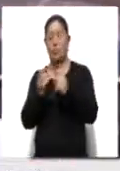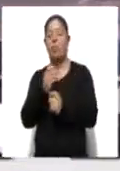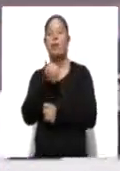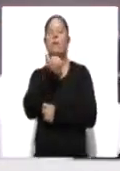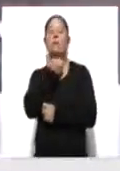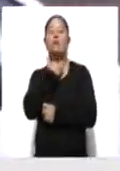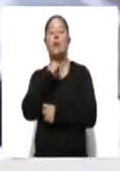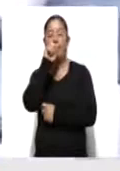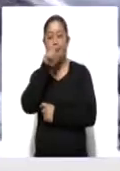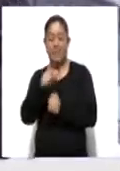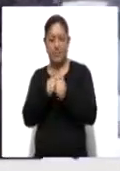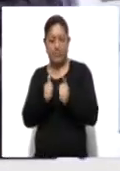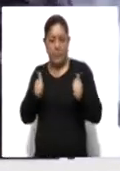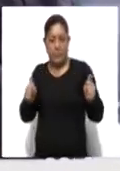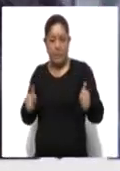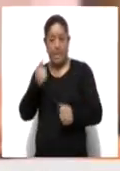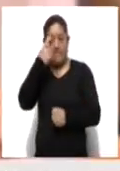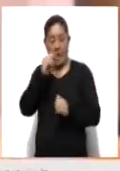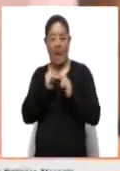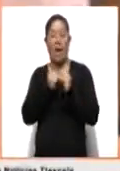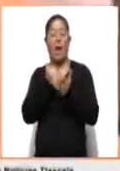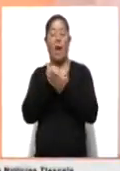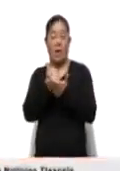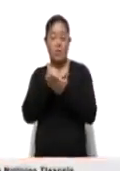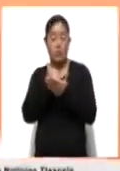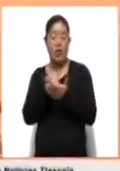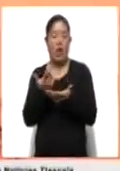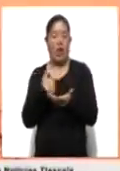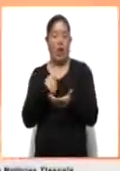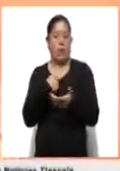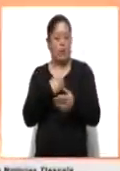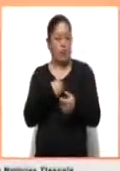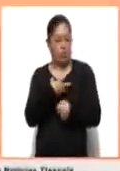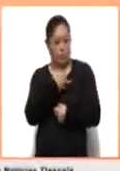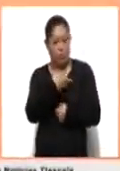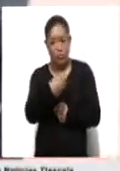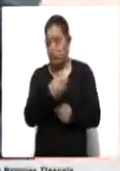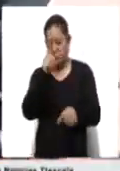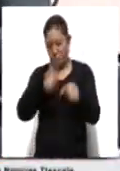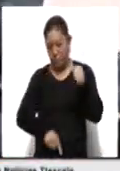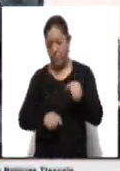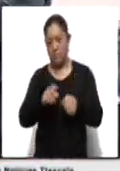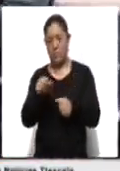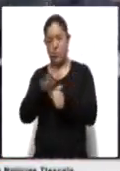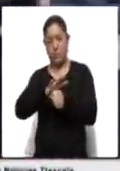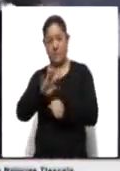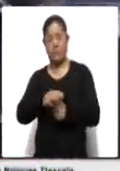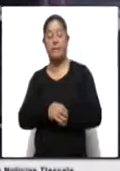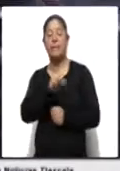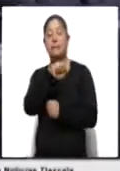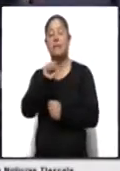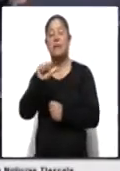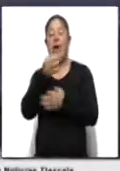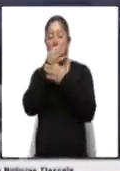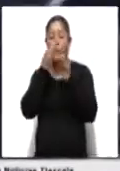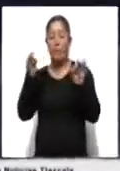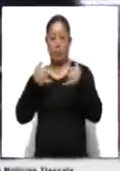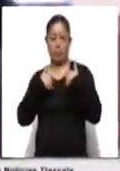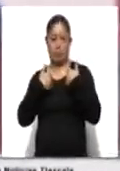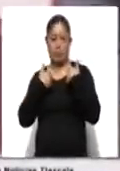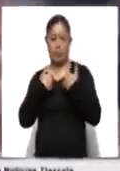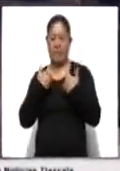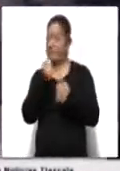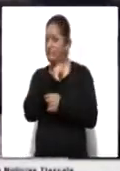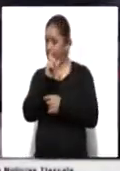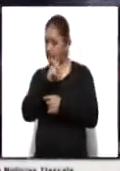el distanciamiento social para contribuir a romper las cadenas de contagio del COVID-19. La CESA hizo un llamado especial a la población joven,